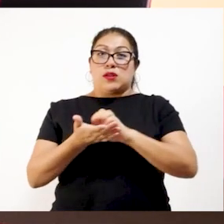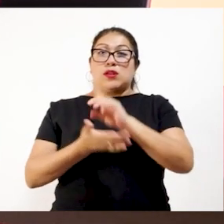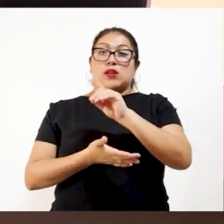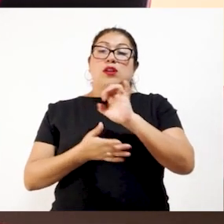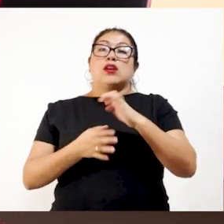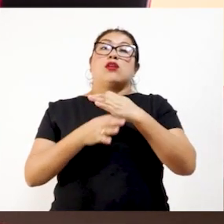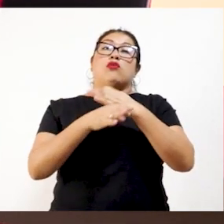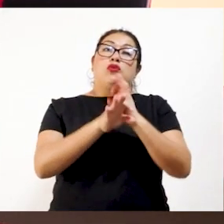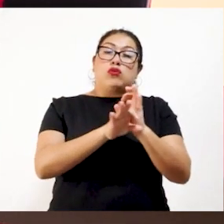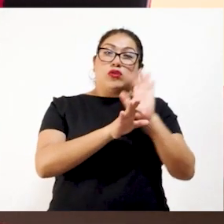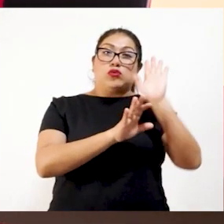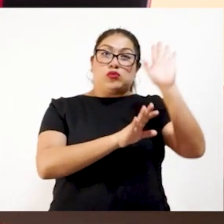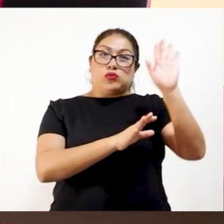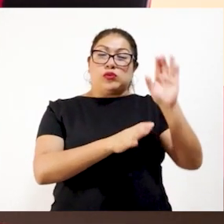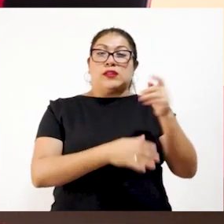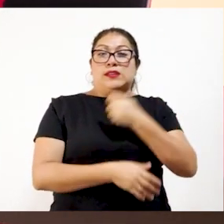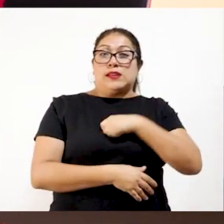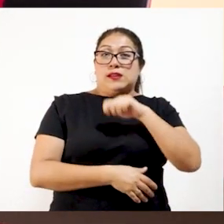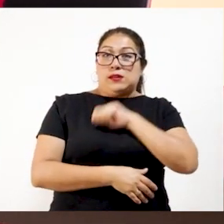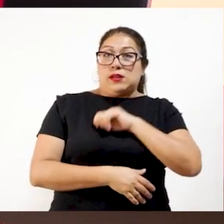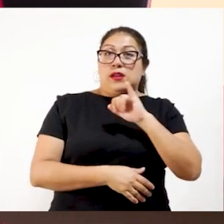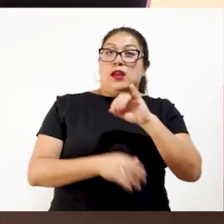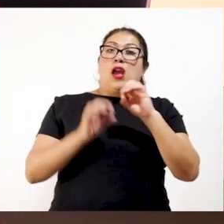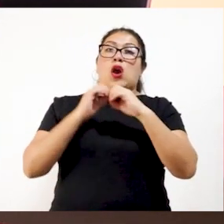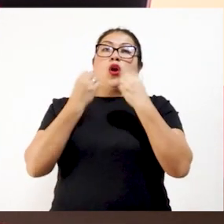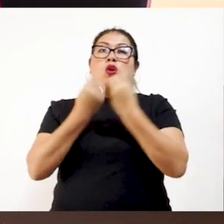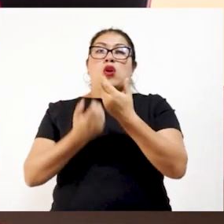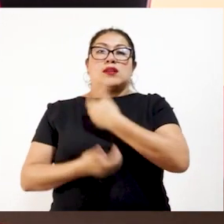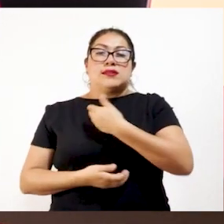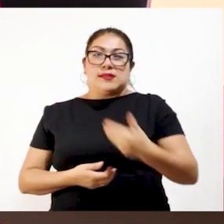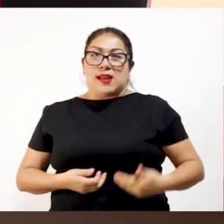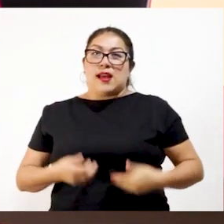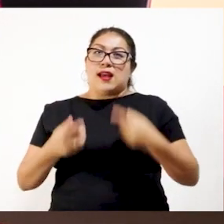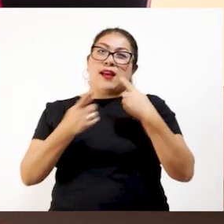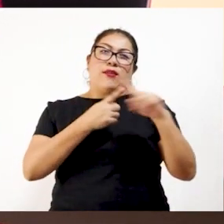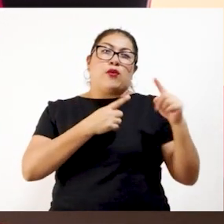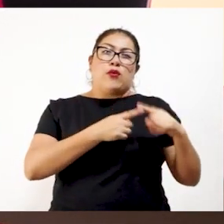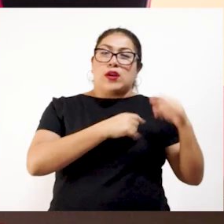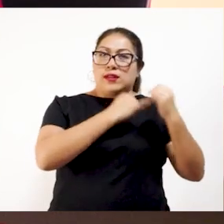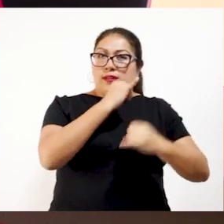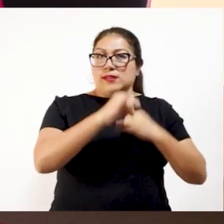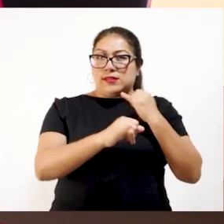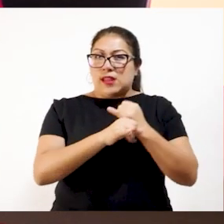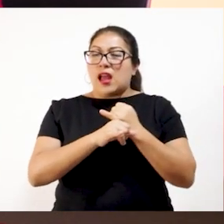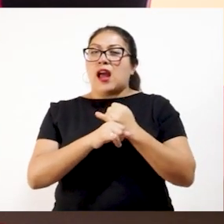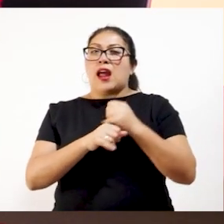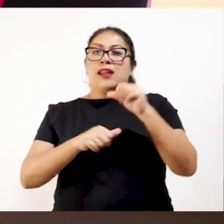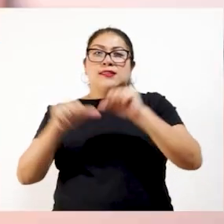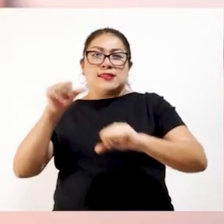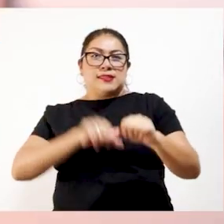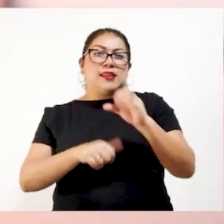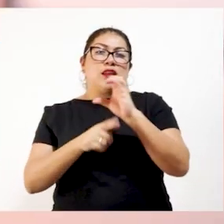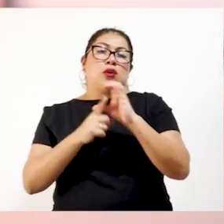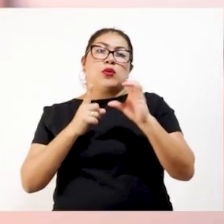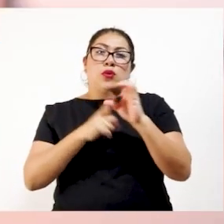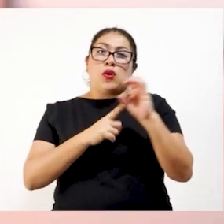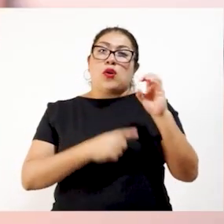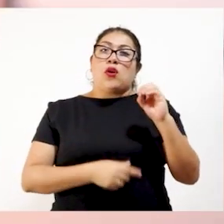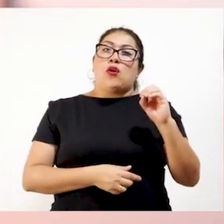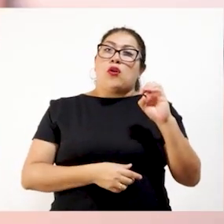de Educación y Formación Profesional de España y la Organización de Estados Iberoamericanos para la Educación, la Ciencia y la Cultura, la